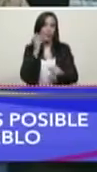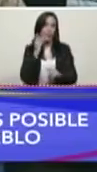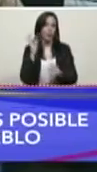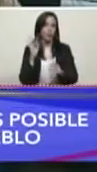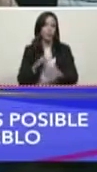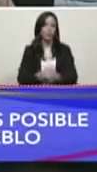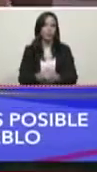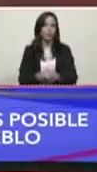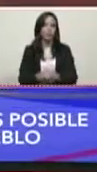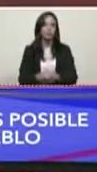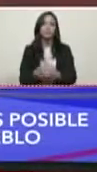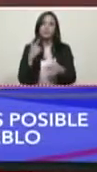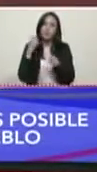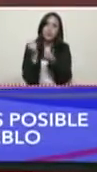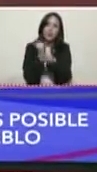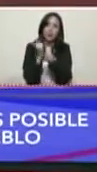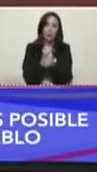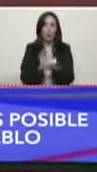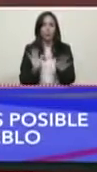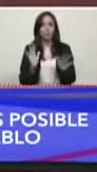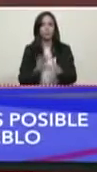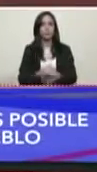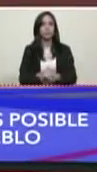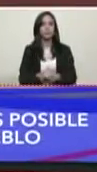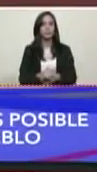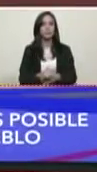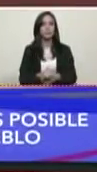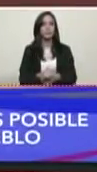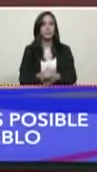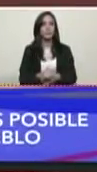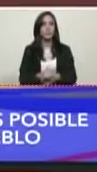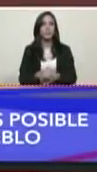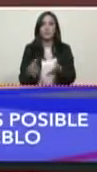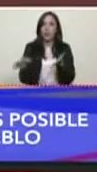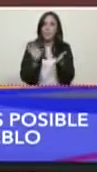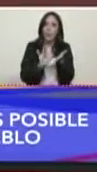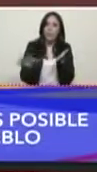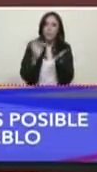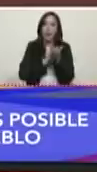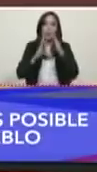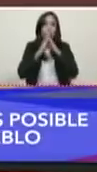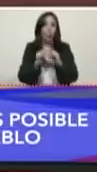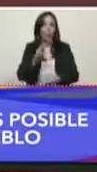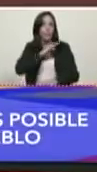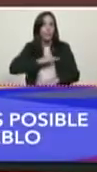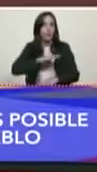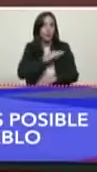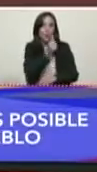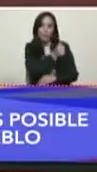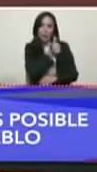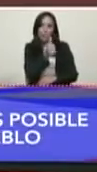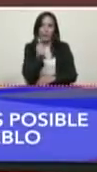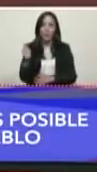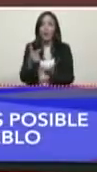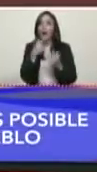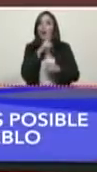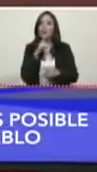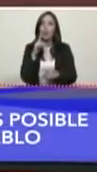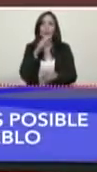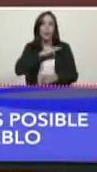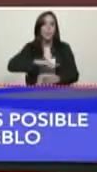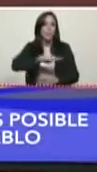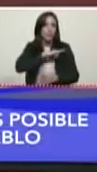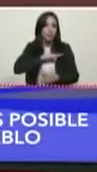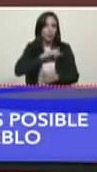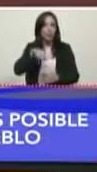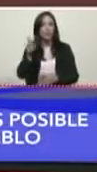en su intenso trabajo nuevo nuevo todos misión venezuela bella juntos todo